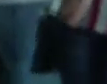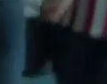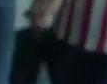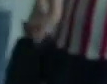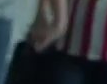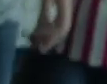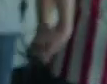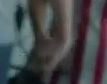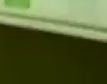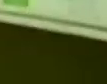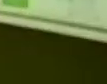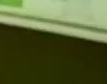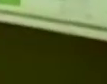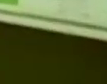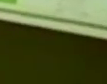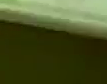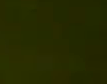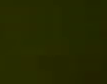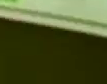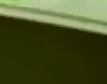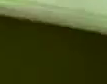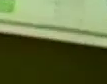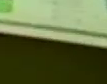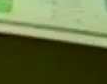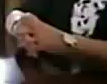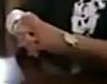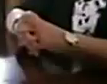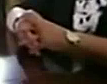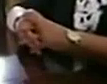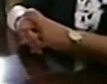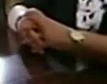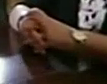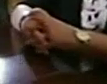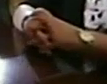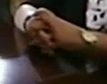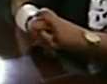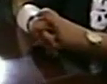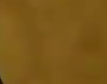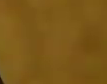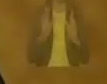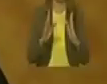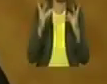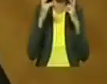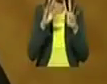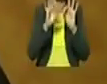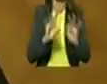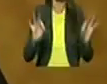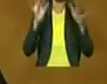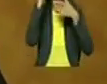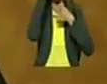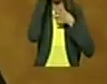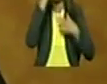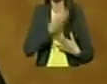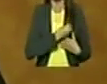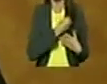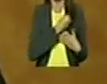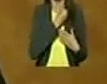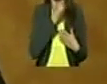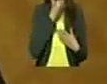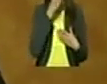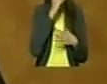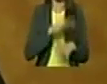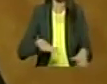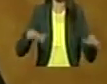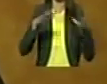Esto repercute en la situación financiera de Ecuador. Por tanto, el presidente Lenín Moreno adopta nuevas medidas económicas que anunció